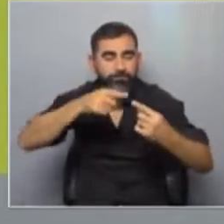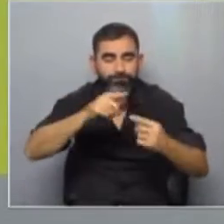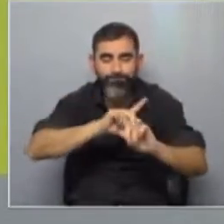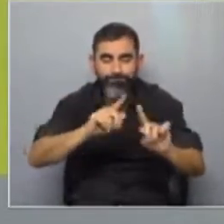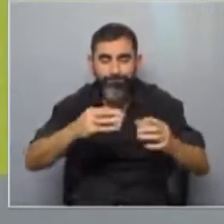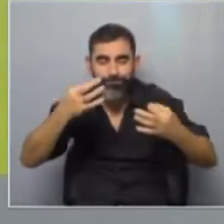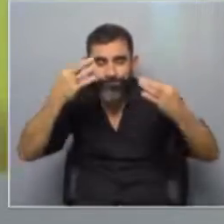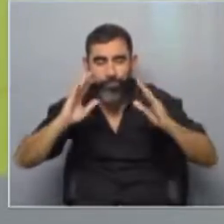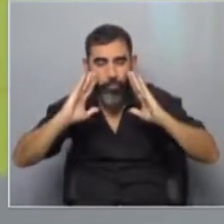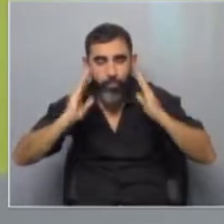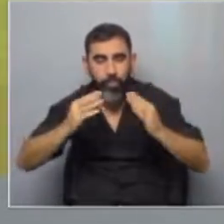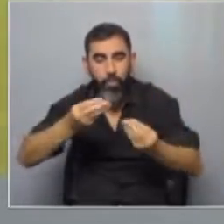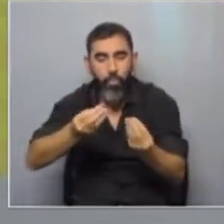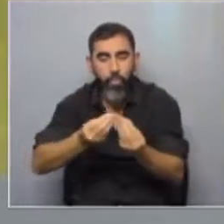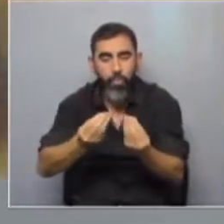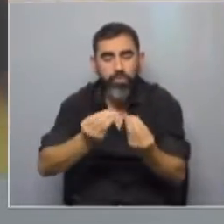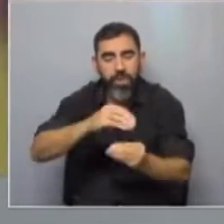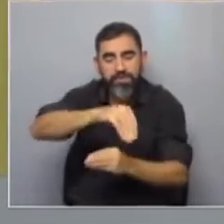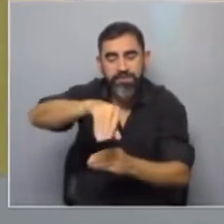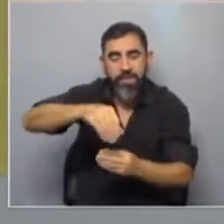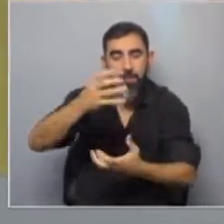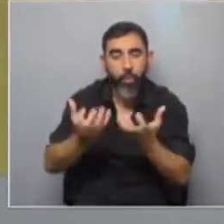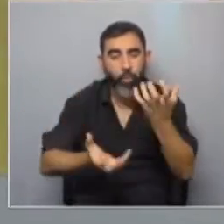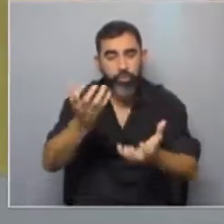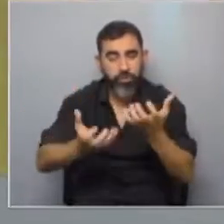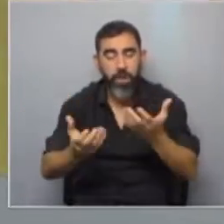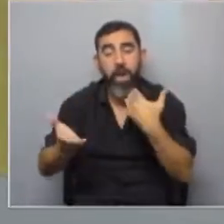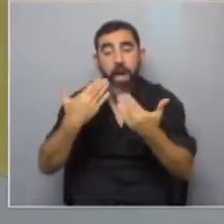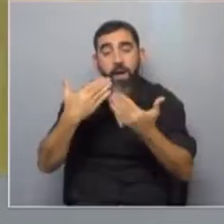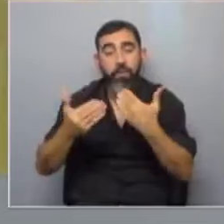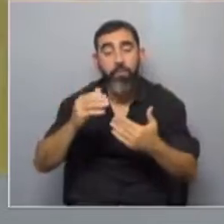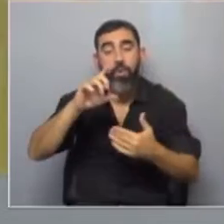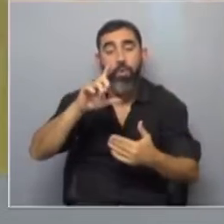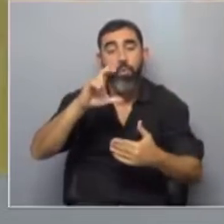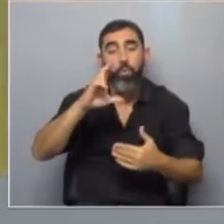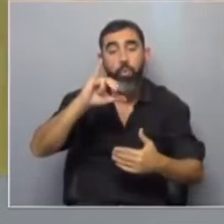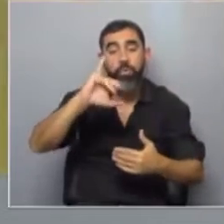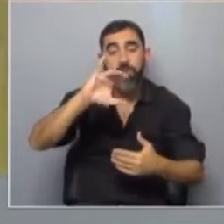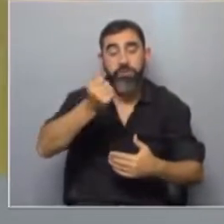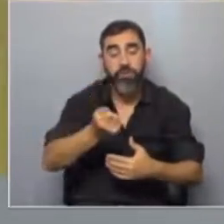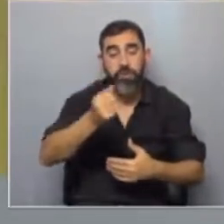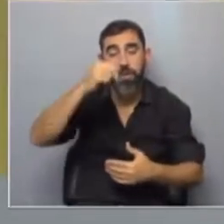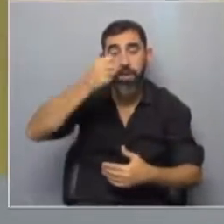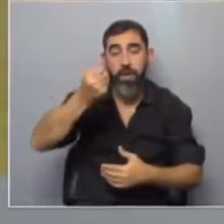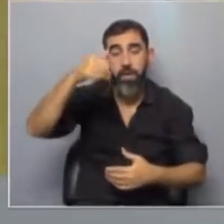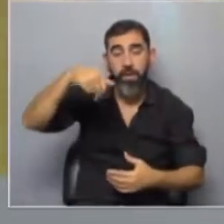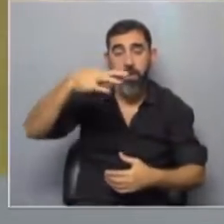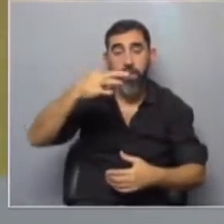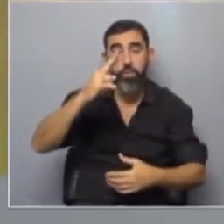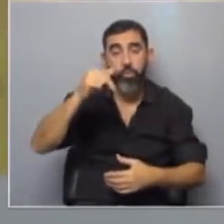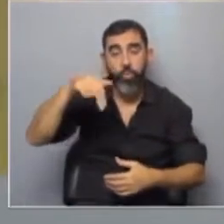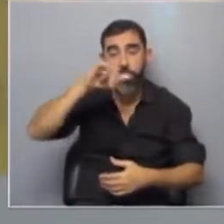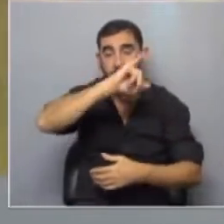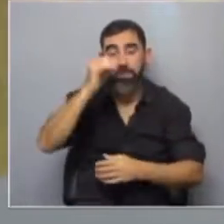no ponerle tanta sal a la comida a la hora de cocinar. Bueno, estuvimos hablando con Lucía Antunes, que ella es